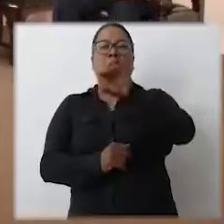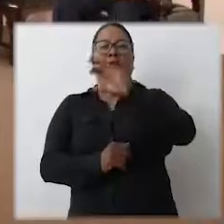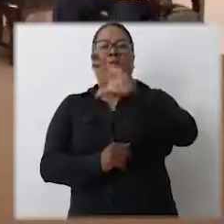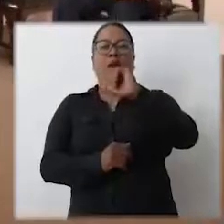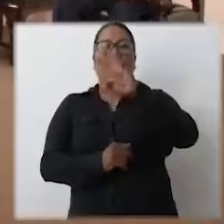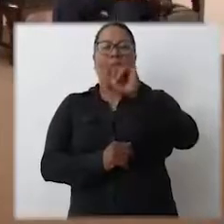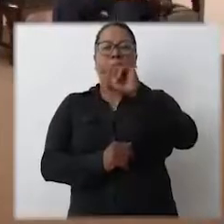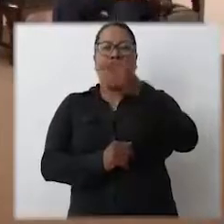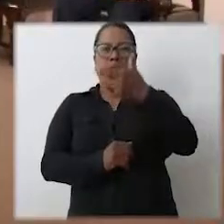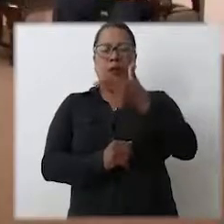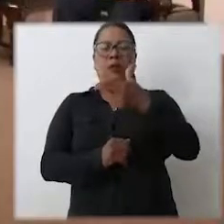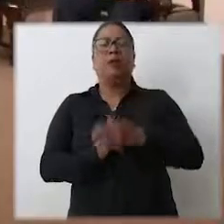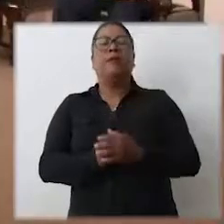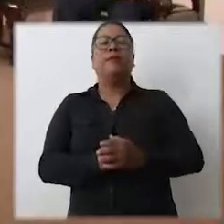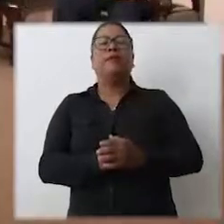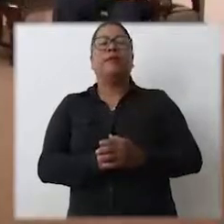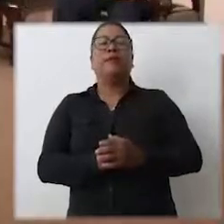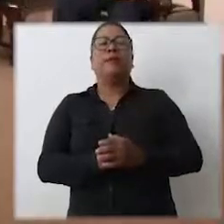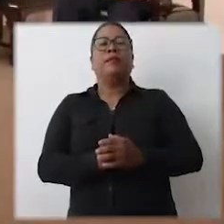Ciudadana Adriana Morales Sánchez.